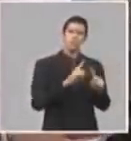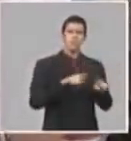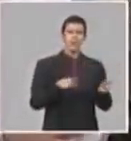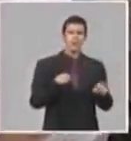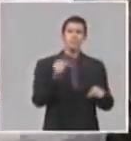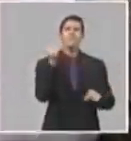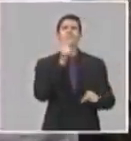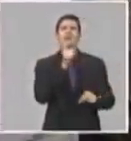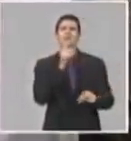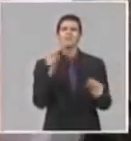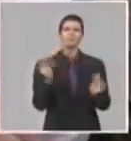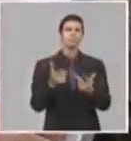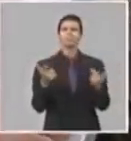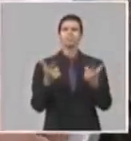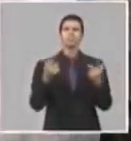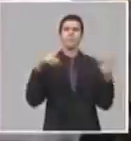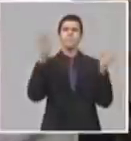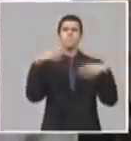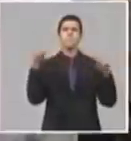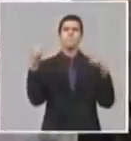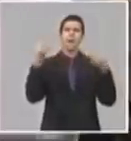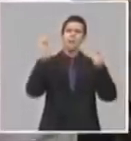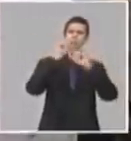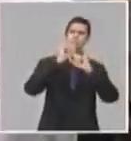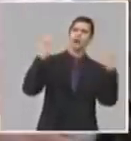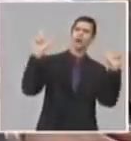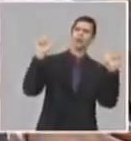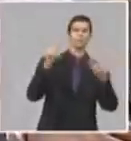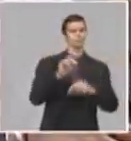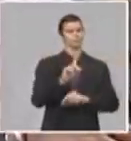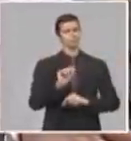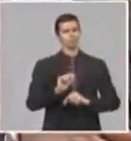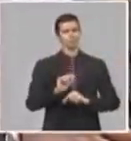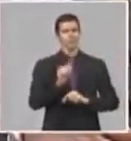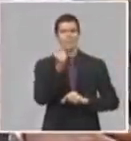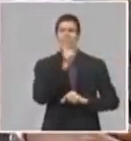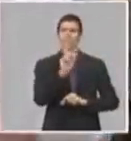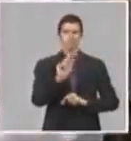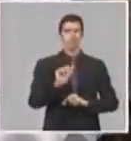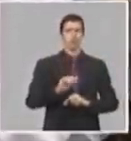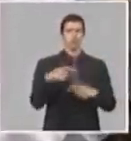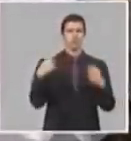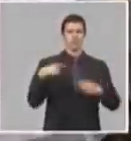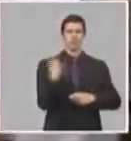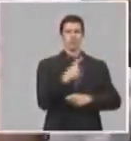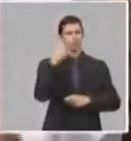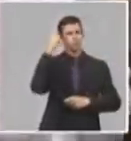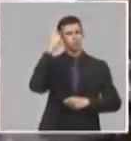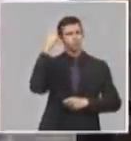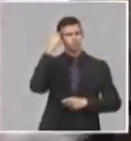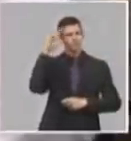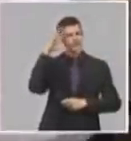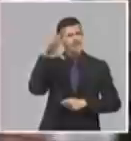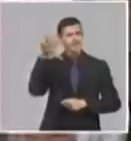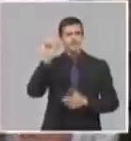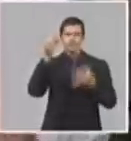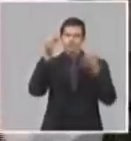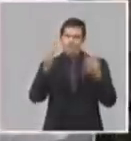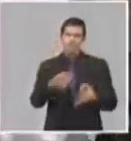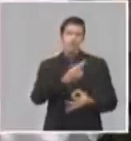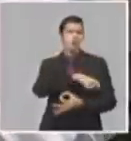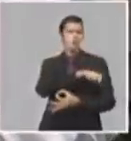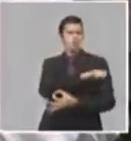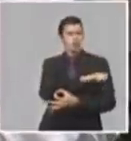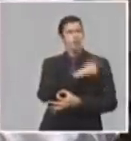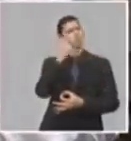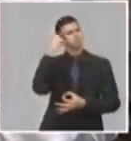mañana. O sea, estamos en una situación excepcional de tensión y tenemos que enfrentarla con objetividad. Y estamos convencidos que nuestro pueblo comprende